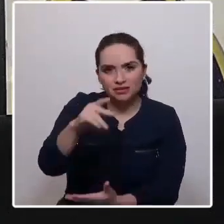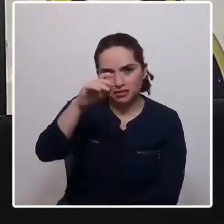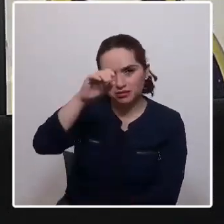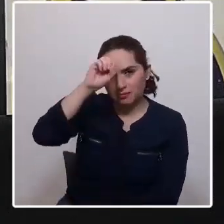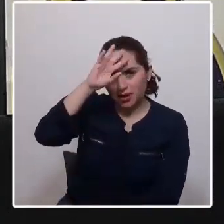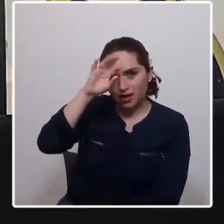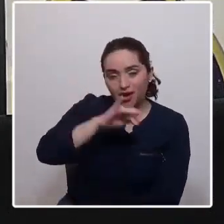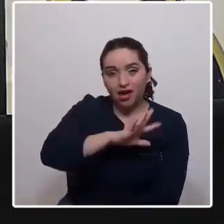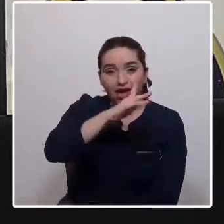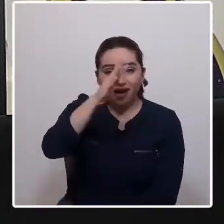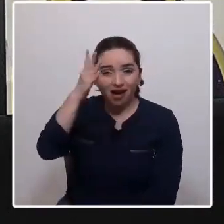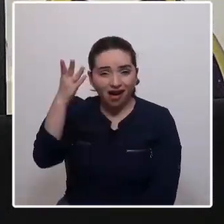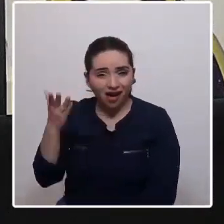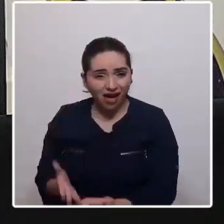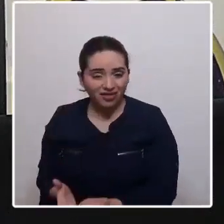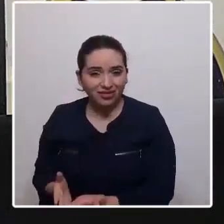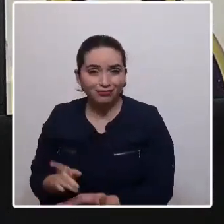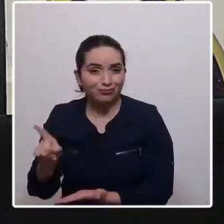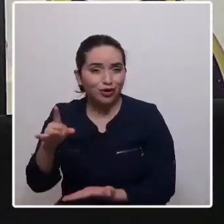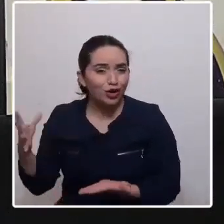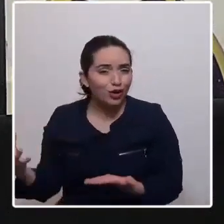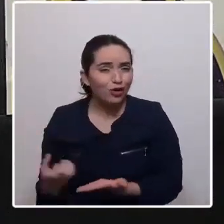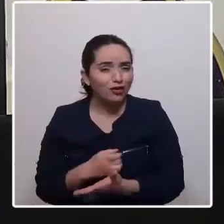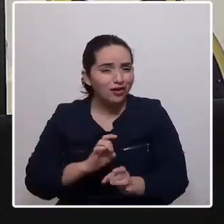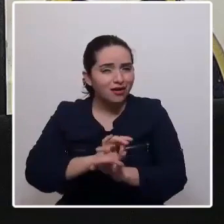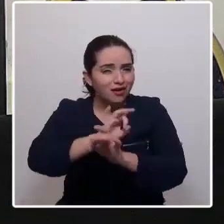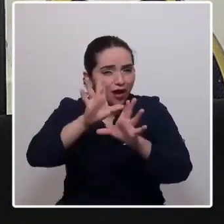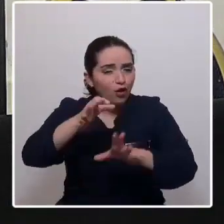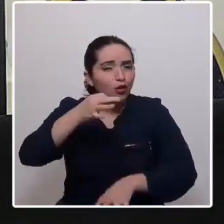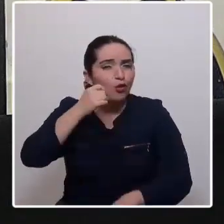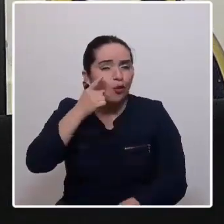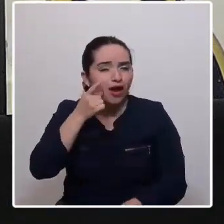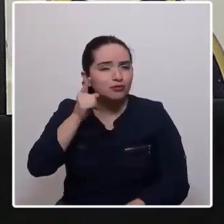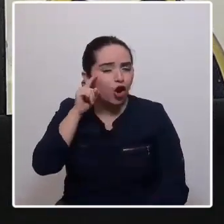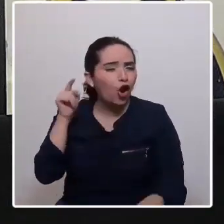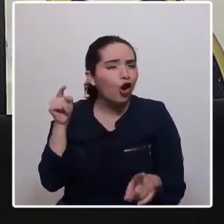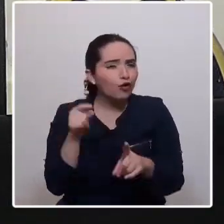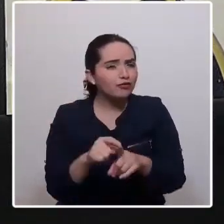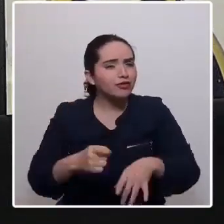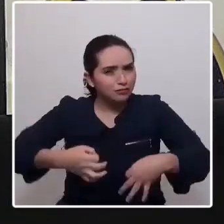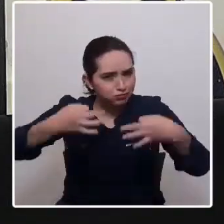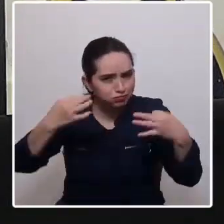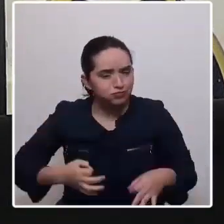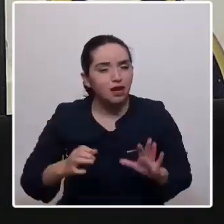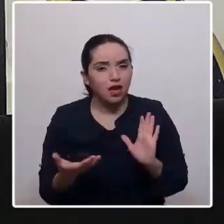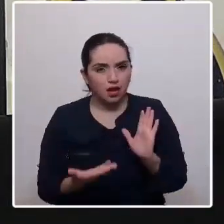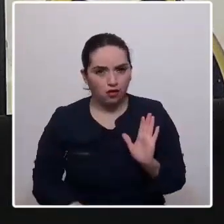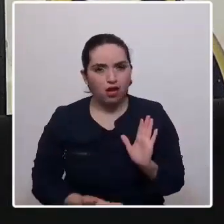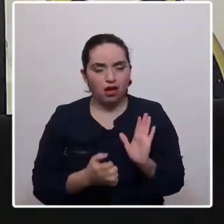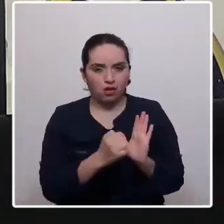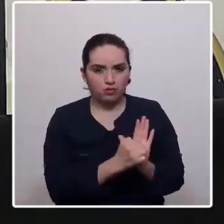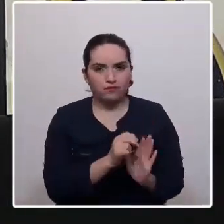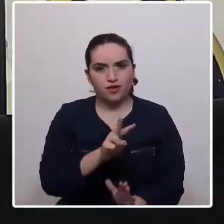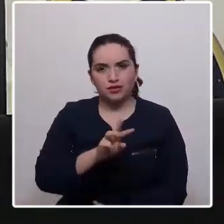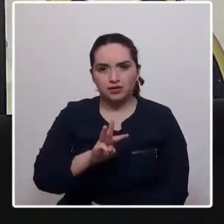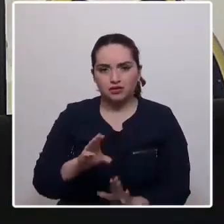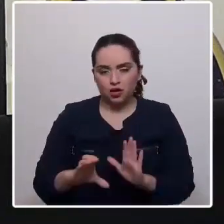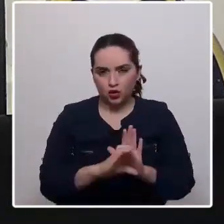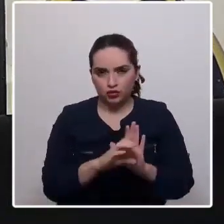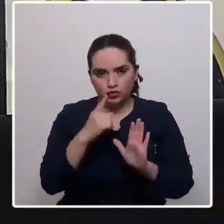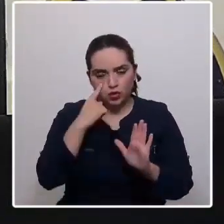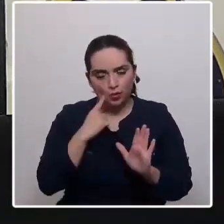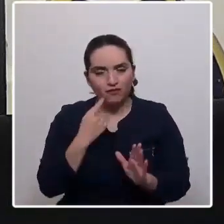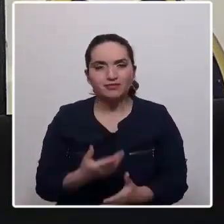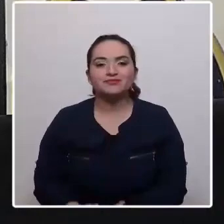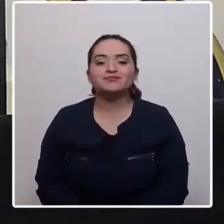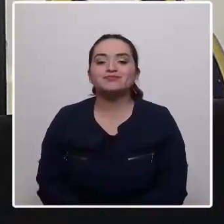no se logre clarificar cuál va a ser el real sentido y alcance que va a tener el actual artículo 23 en la futura Constitución. En cuanto